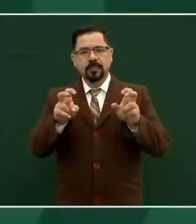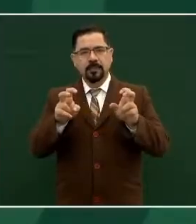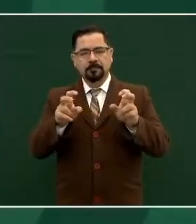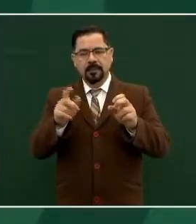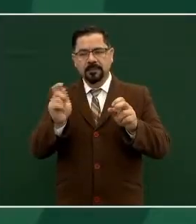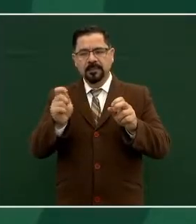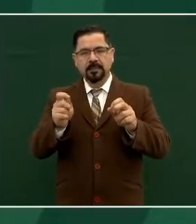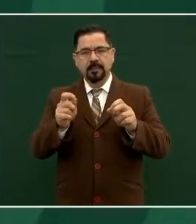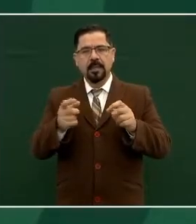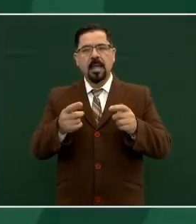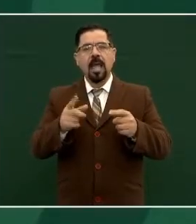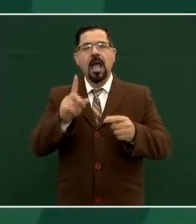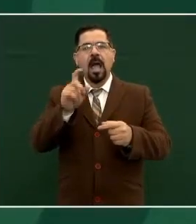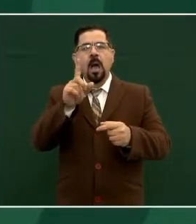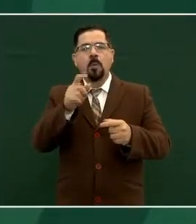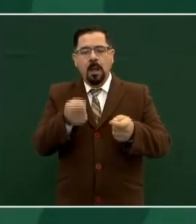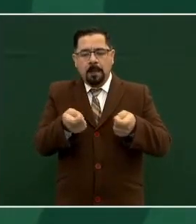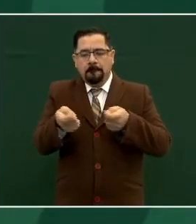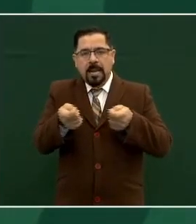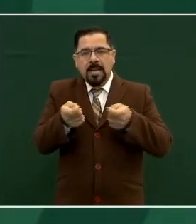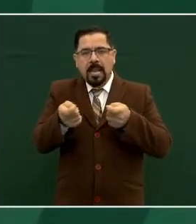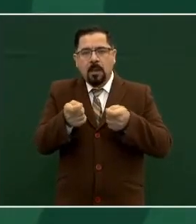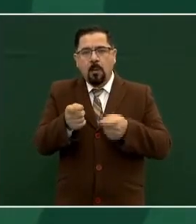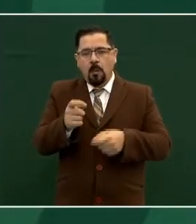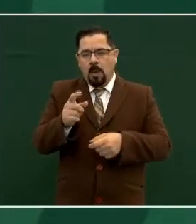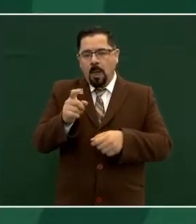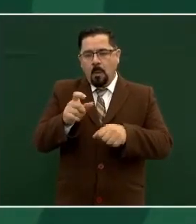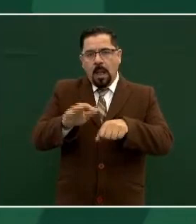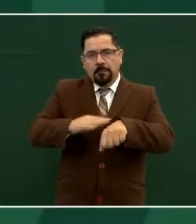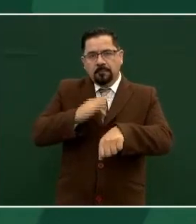administración, el manejo del agua en Sonora. Es